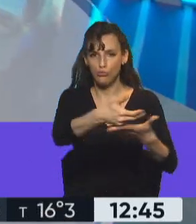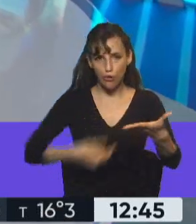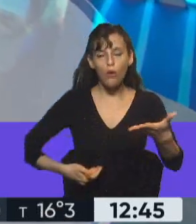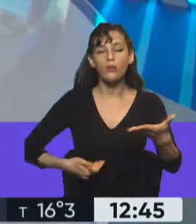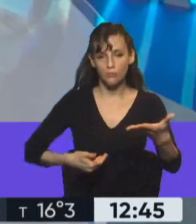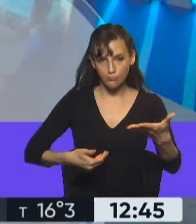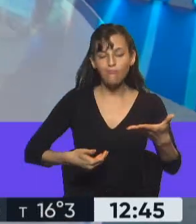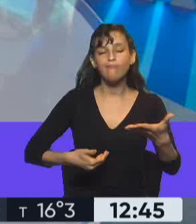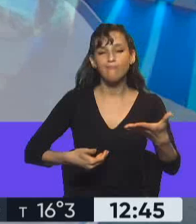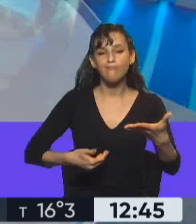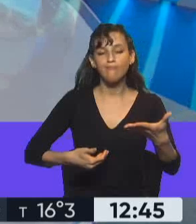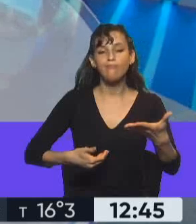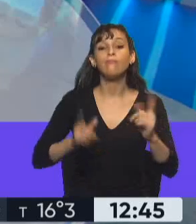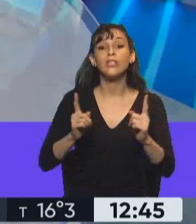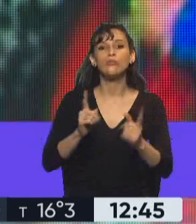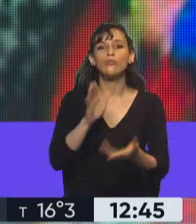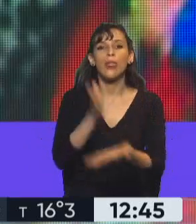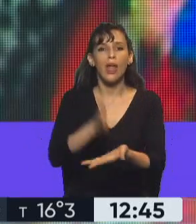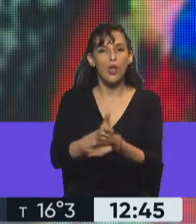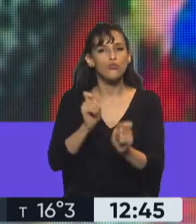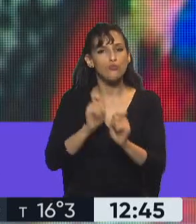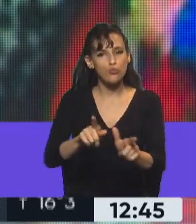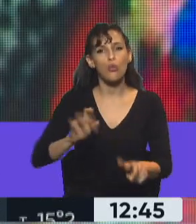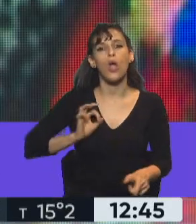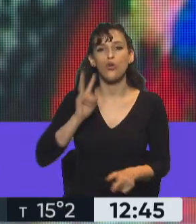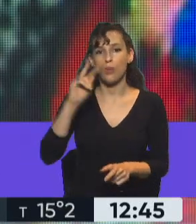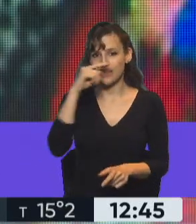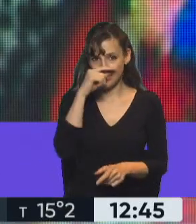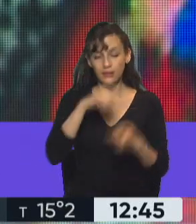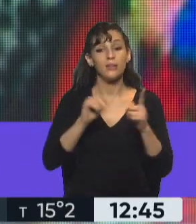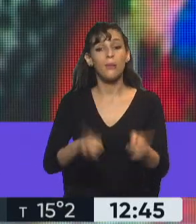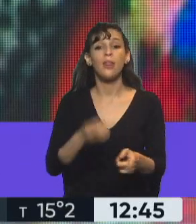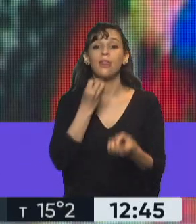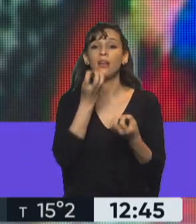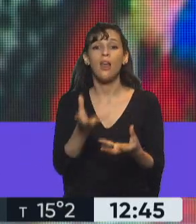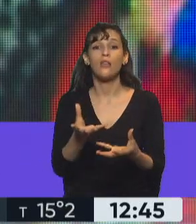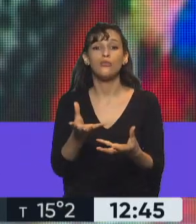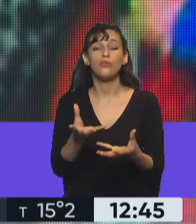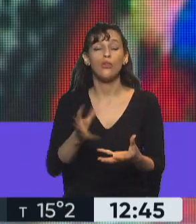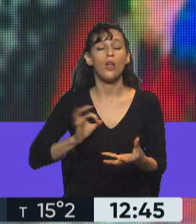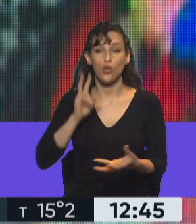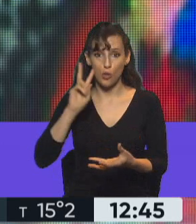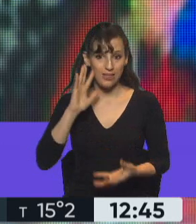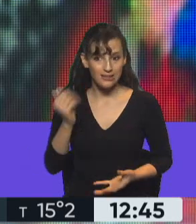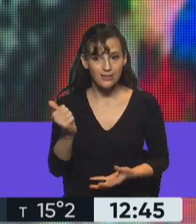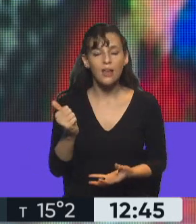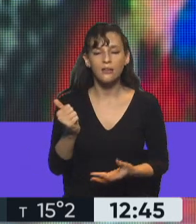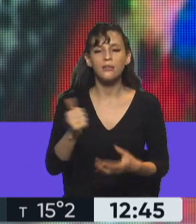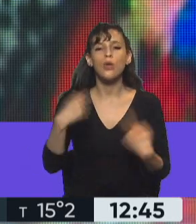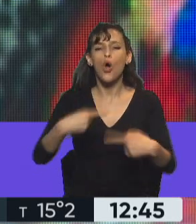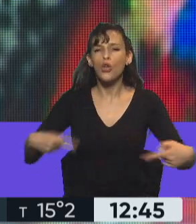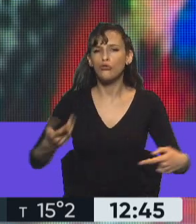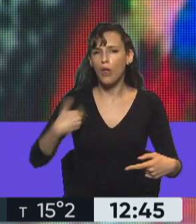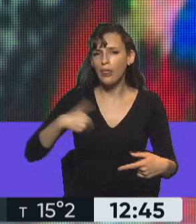de los pueblos indígenas del año 2007, la Declaración Americana del año 2016, documentos que la Argentina ha suscrito,